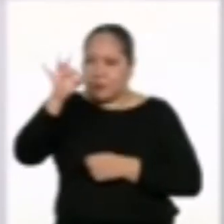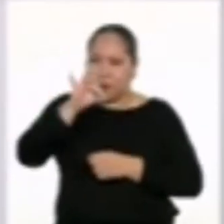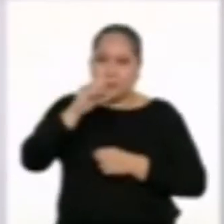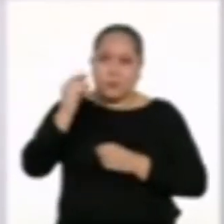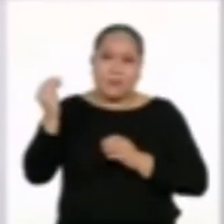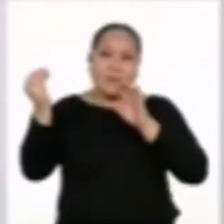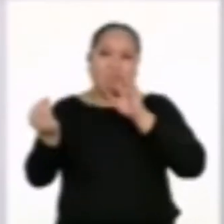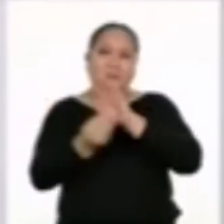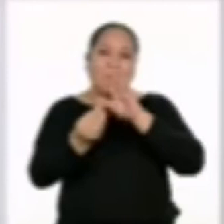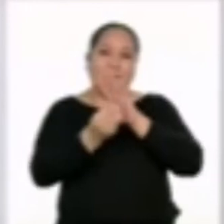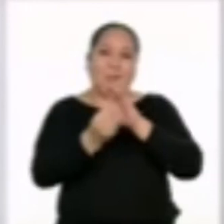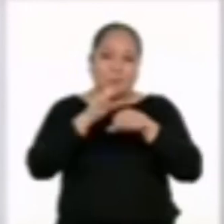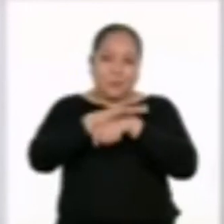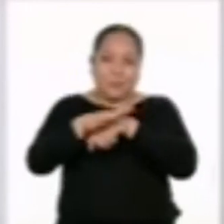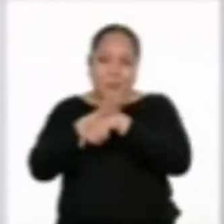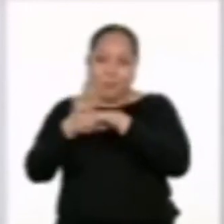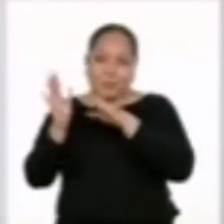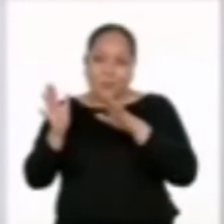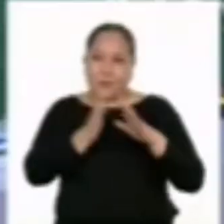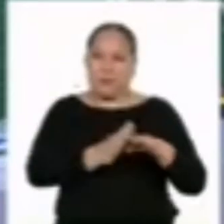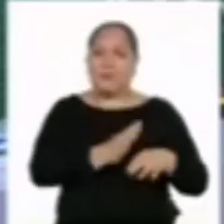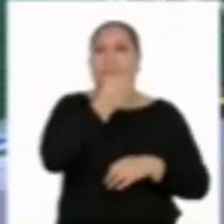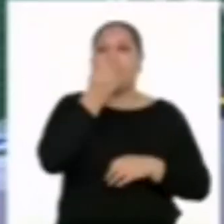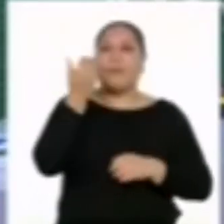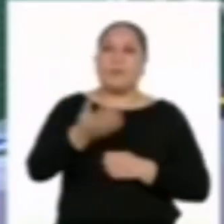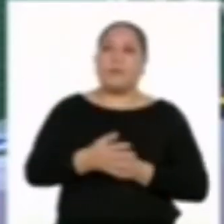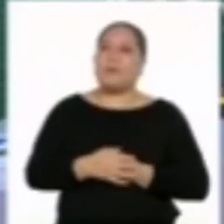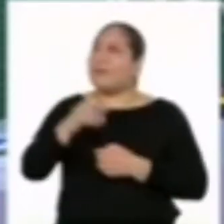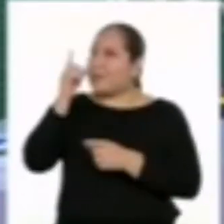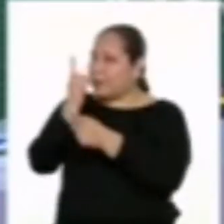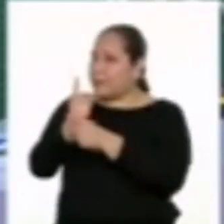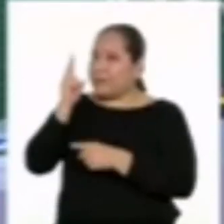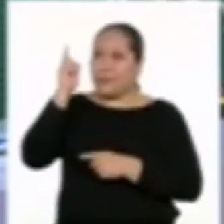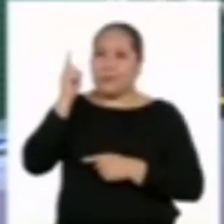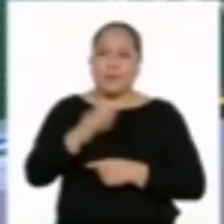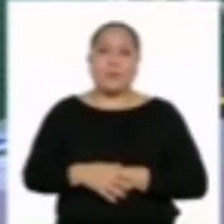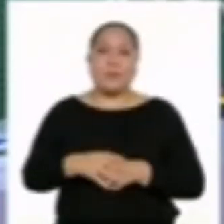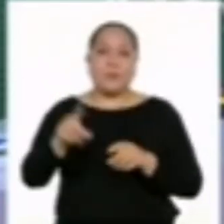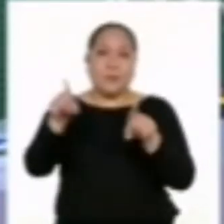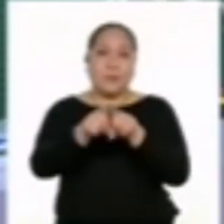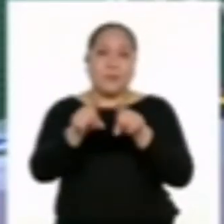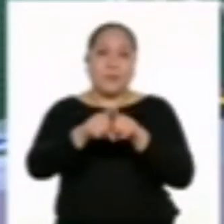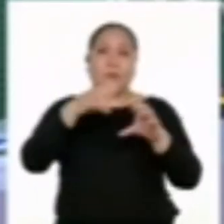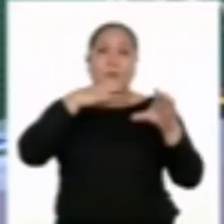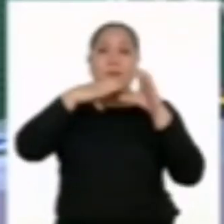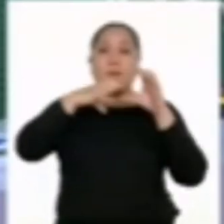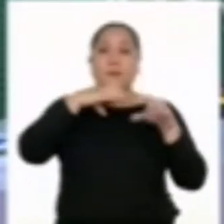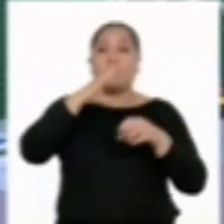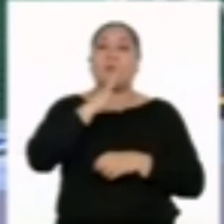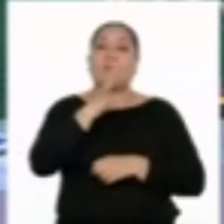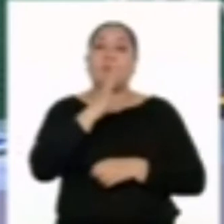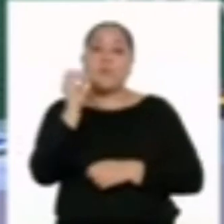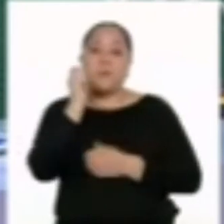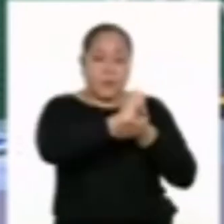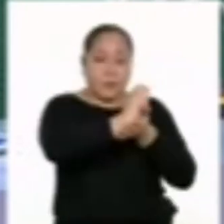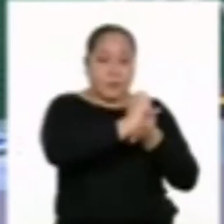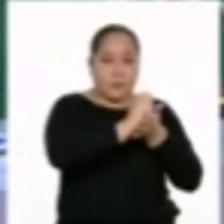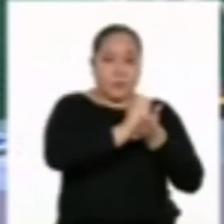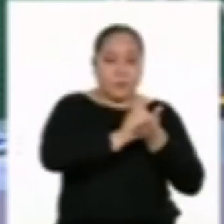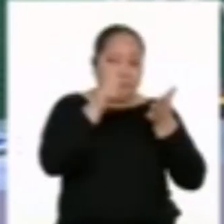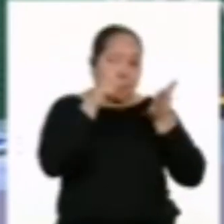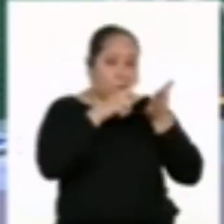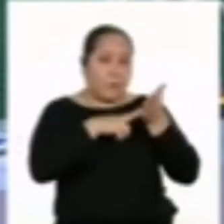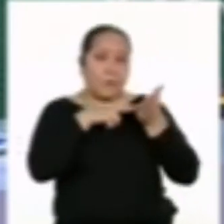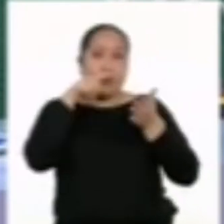para construir un plan más potente. Así es, profesora. Tanto para comunicarnos oralmente como a través de un texto escrito, la